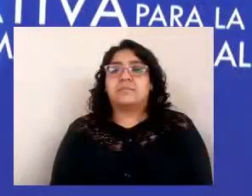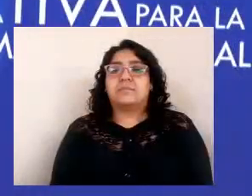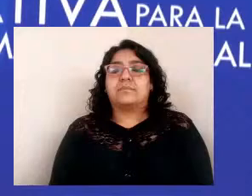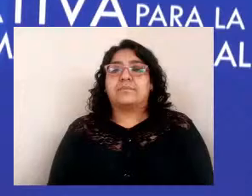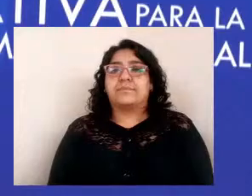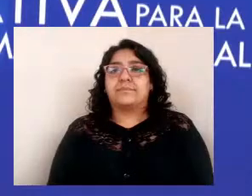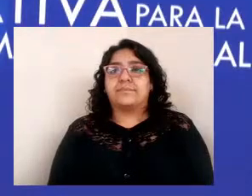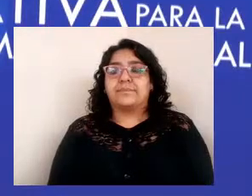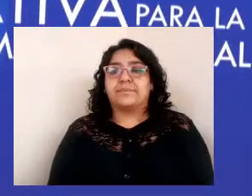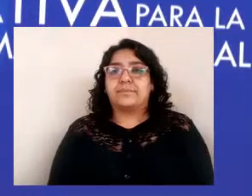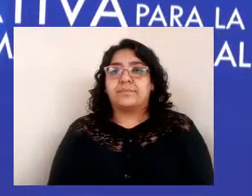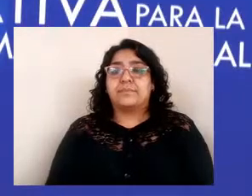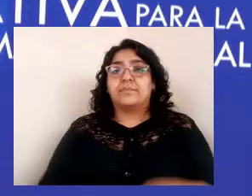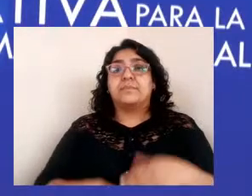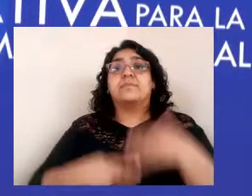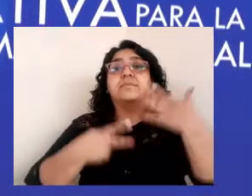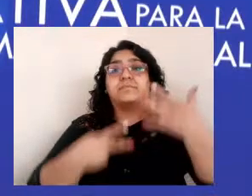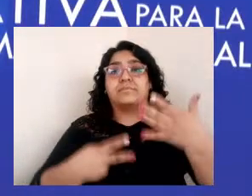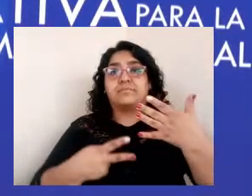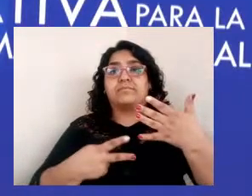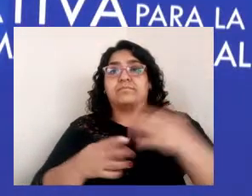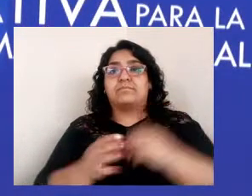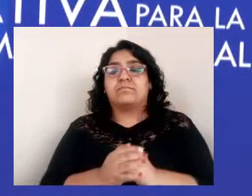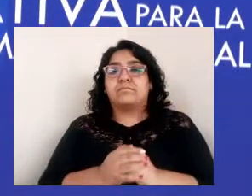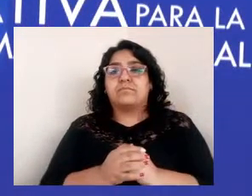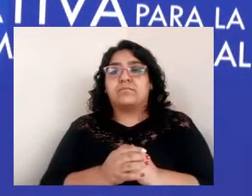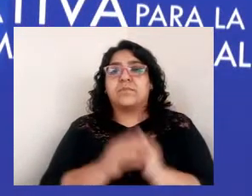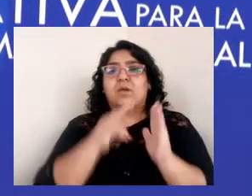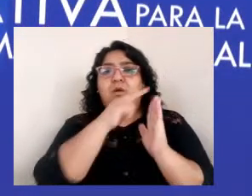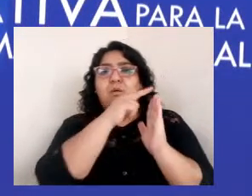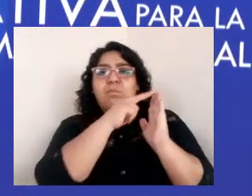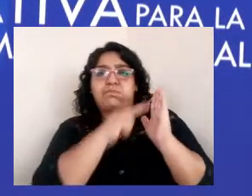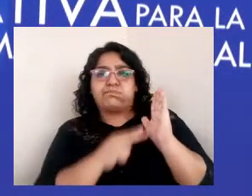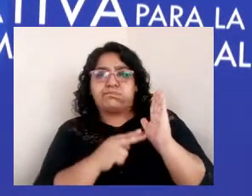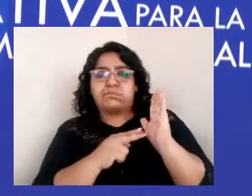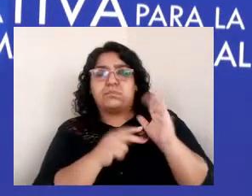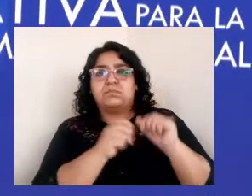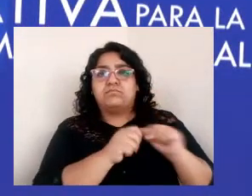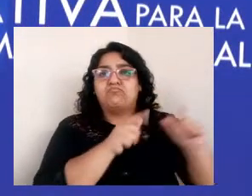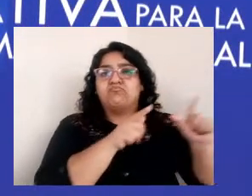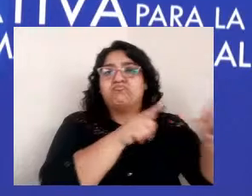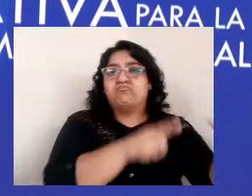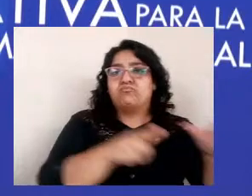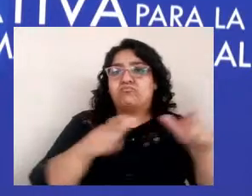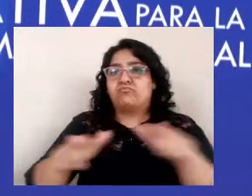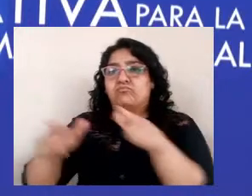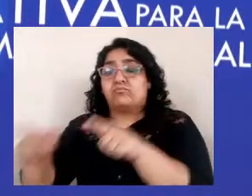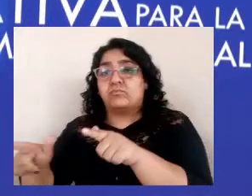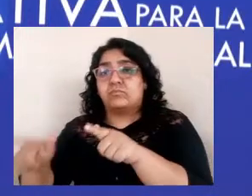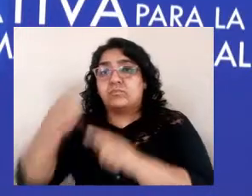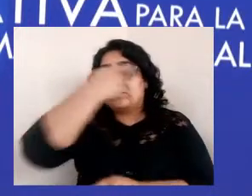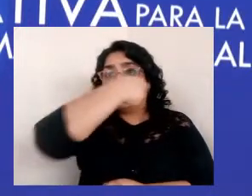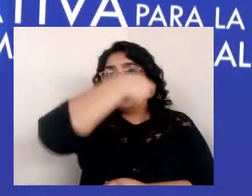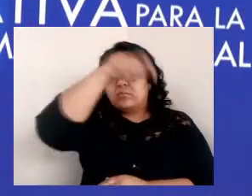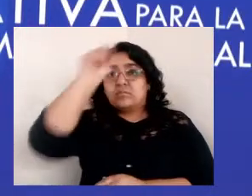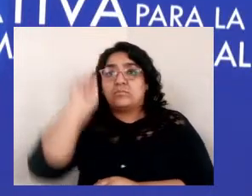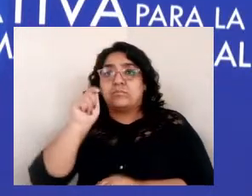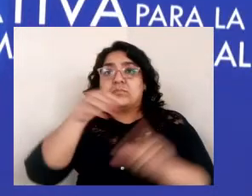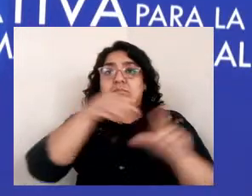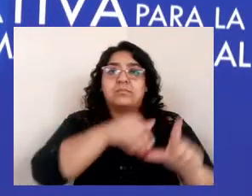Séptimo. Proclamación de magísteres, especialistas y profesionales. Lectura de diplomas